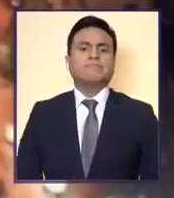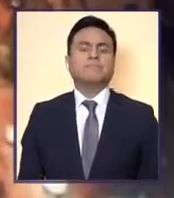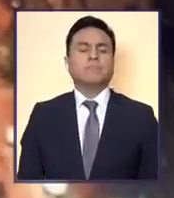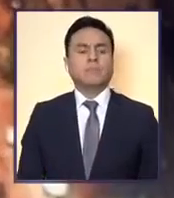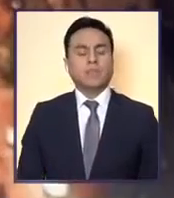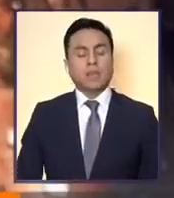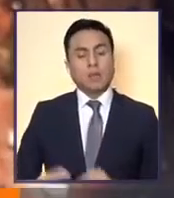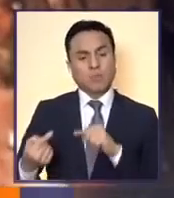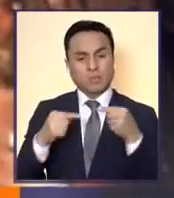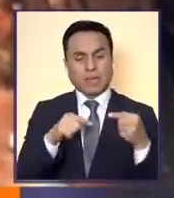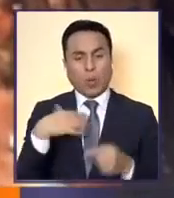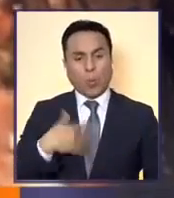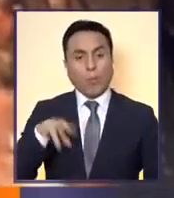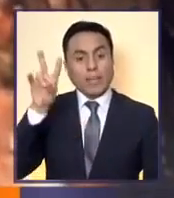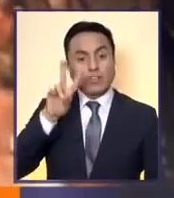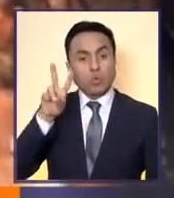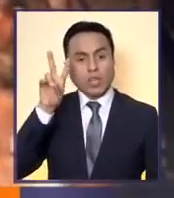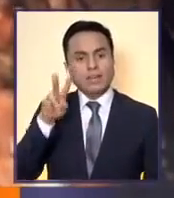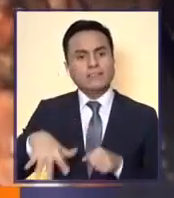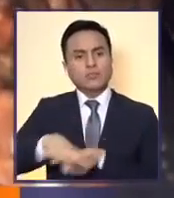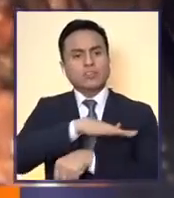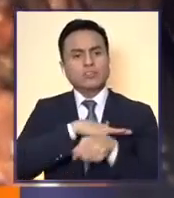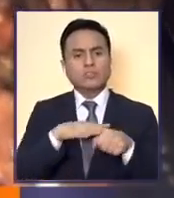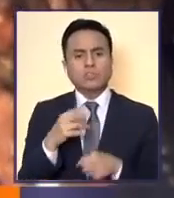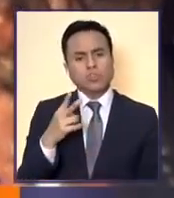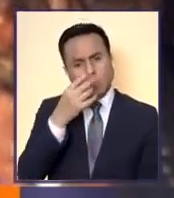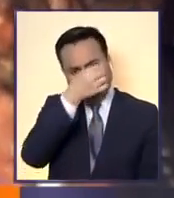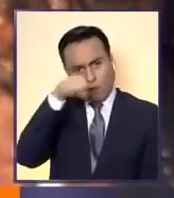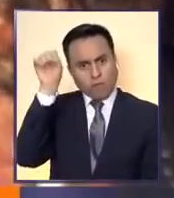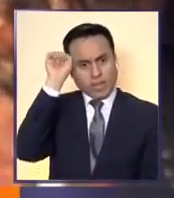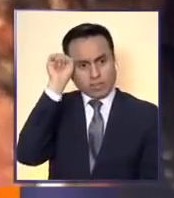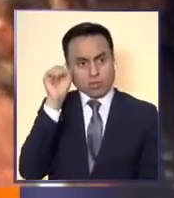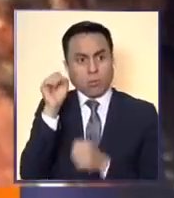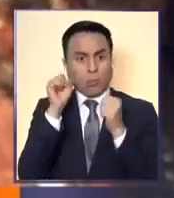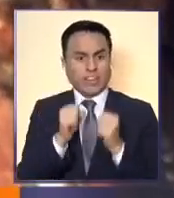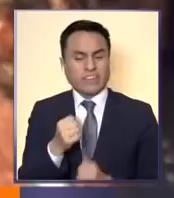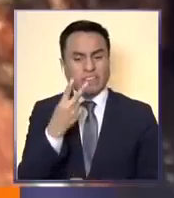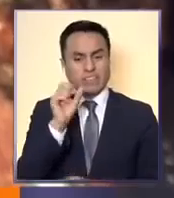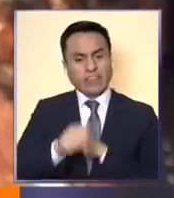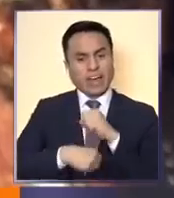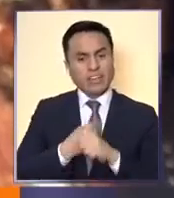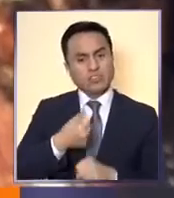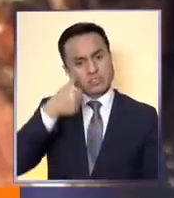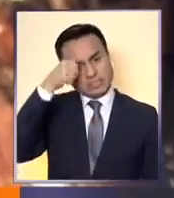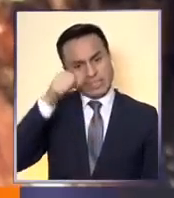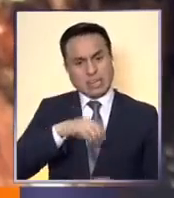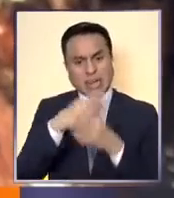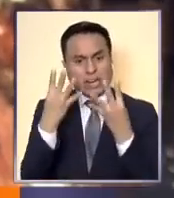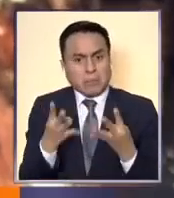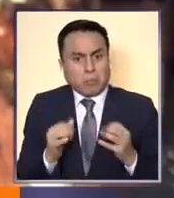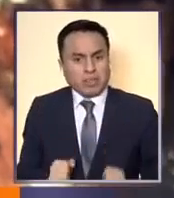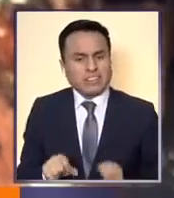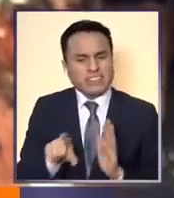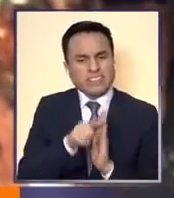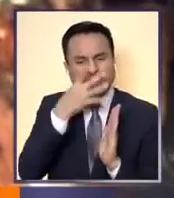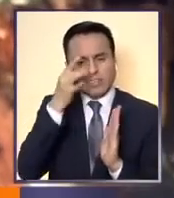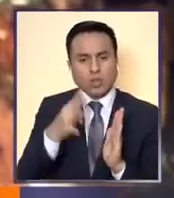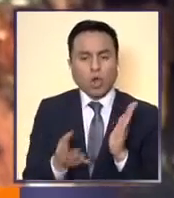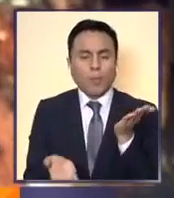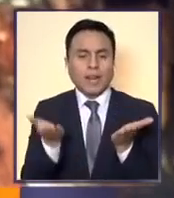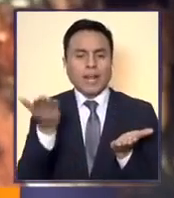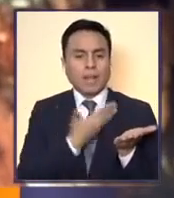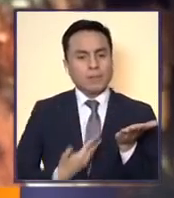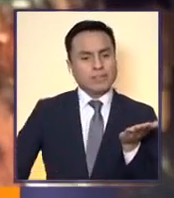Polémica hay en Venezuela por la situación de dos bomberos que arriesgan hasta 20 años de cárcel. ¿Cuál fue su delito? Comparar al